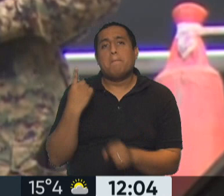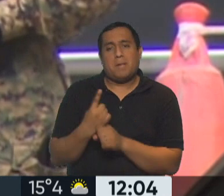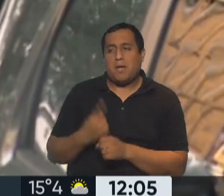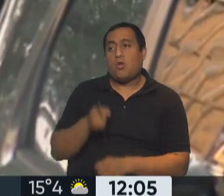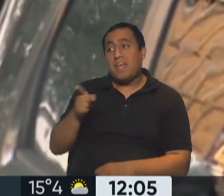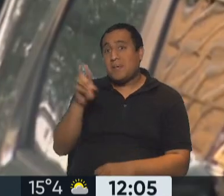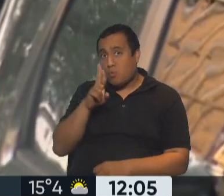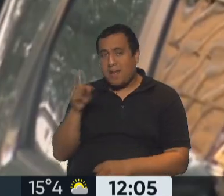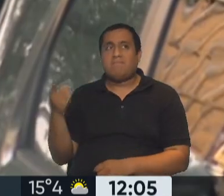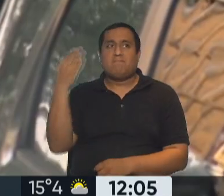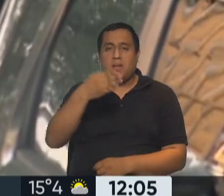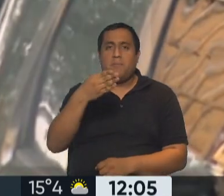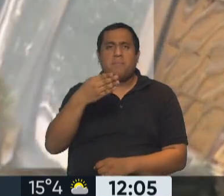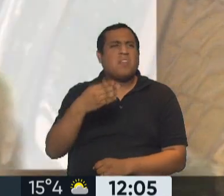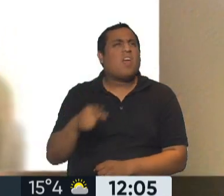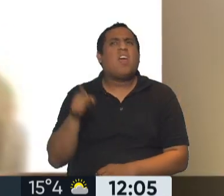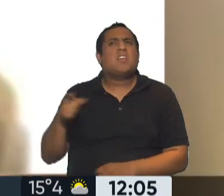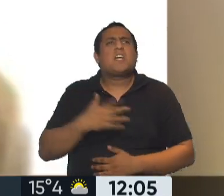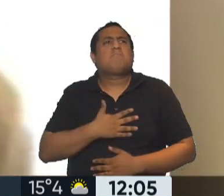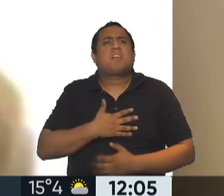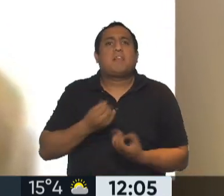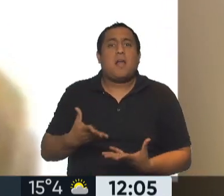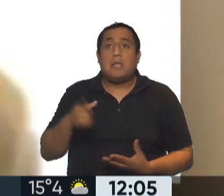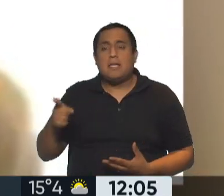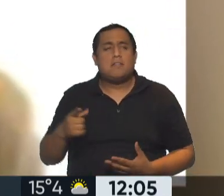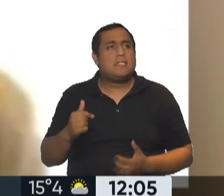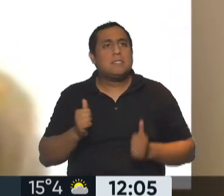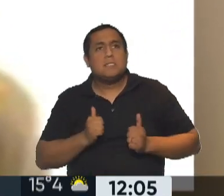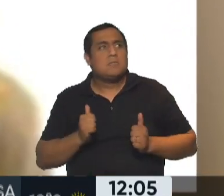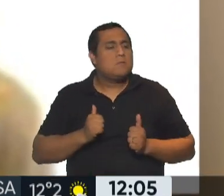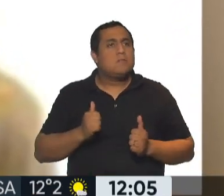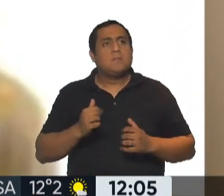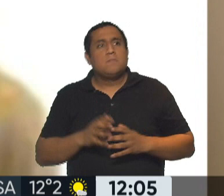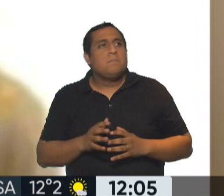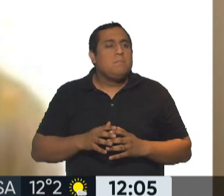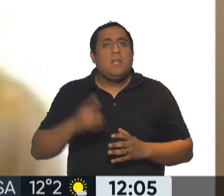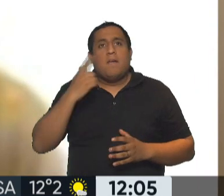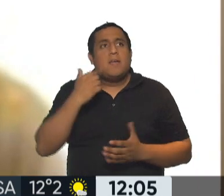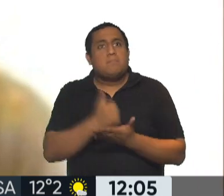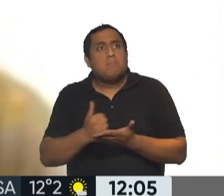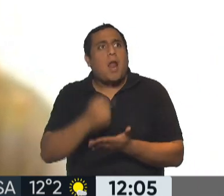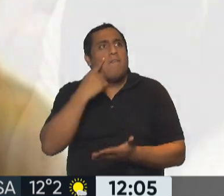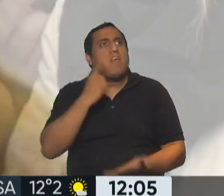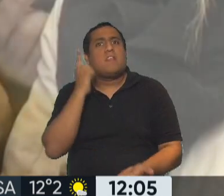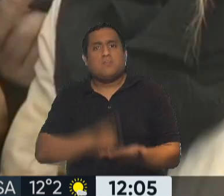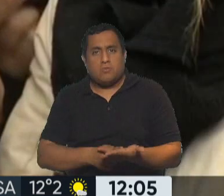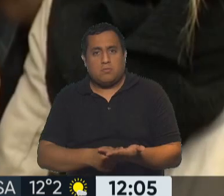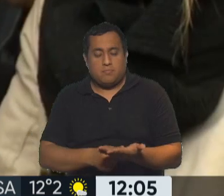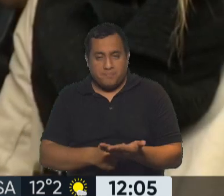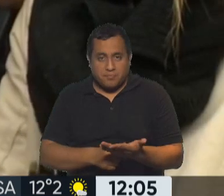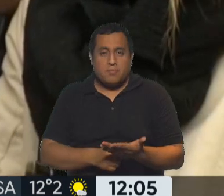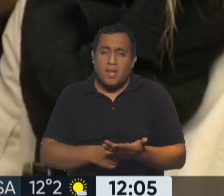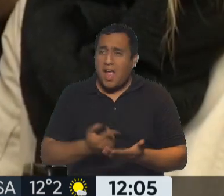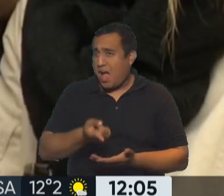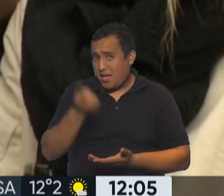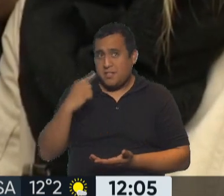con su señoría. ¿Cómo se encuentra anímicamente su clienta? Expectante y esperando una pronta resolución. Les adelanto que en el día de